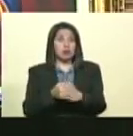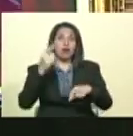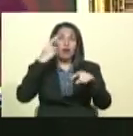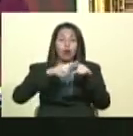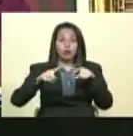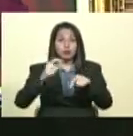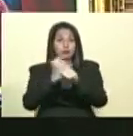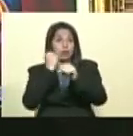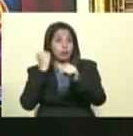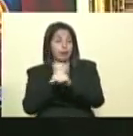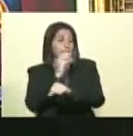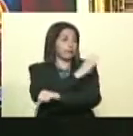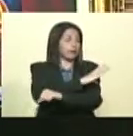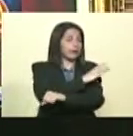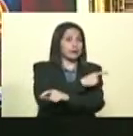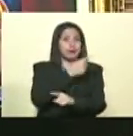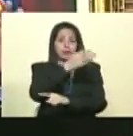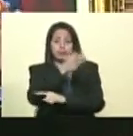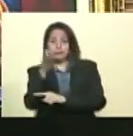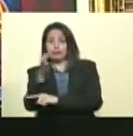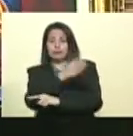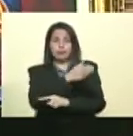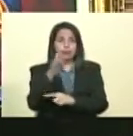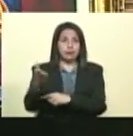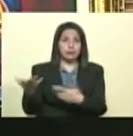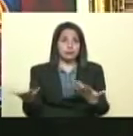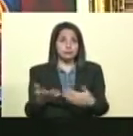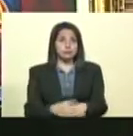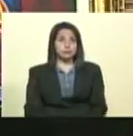tigritos en una clínica aquí, una clínica allá.